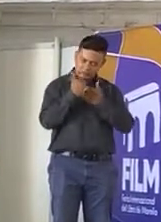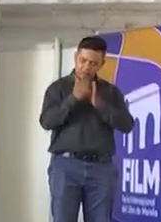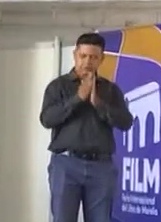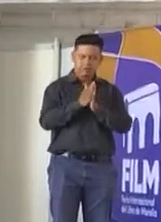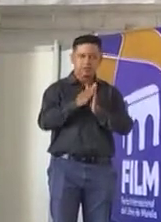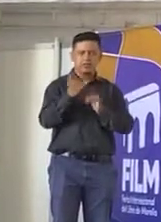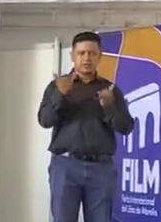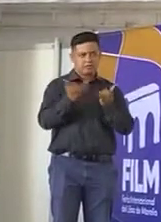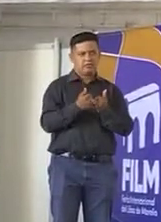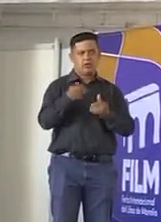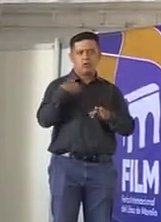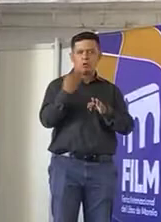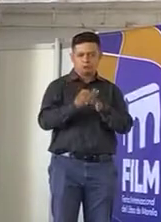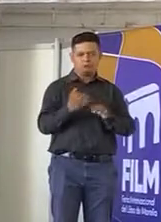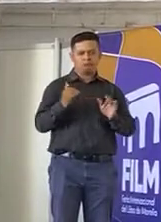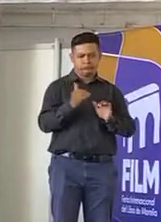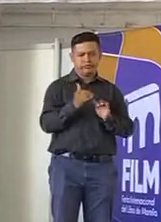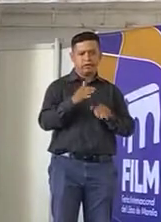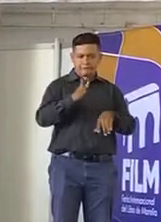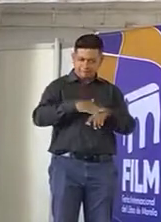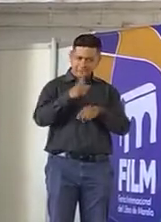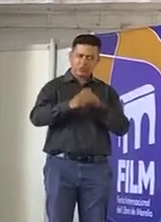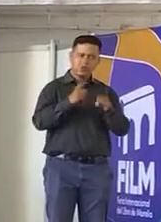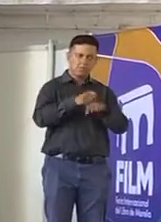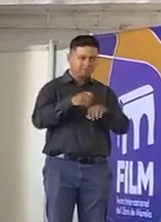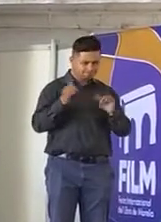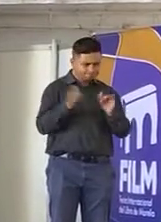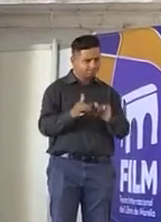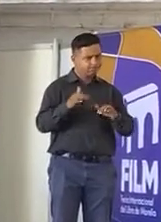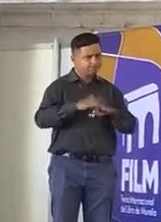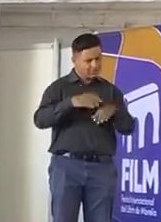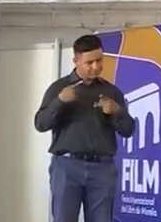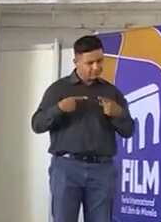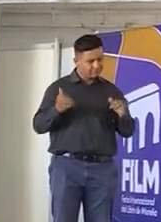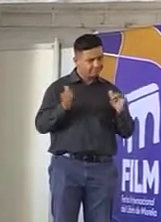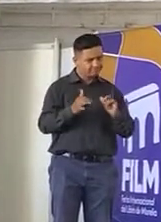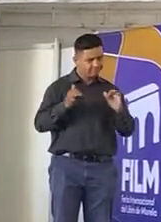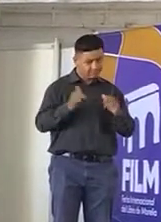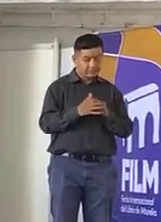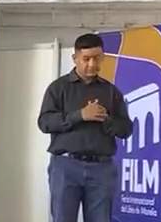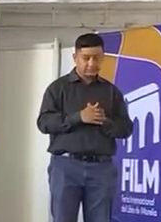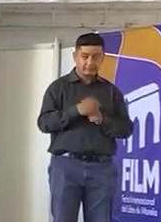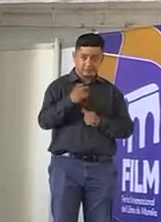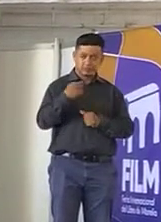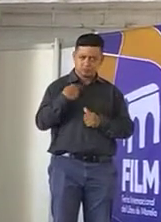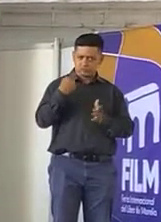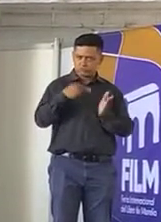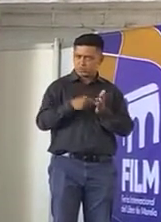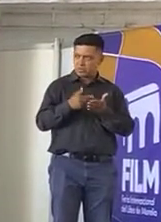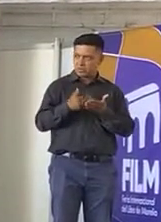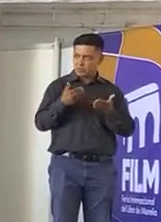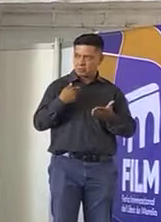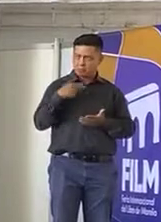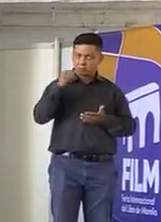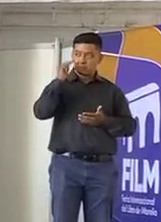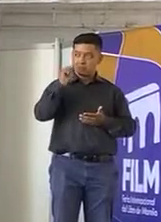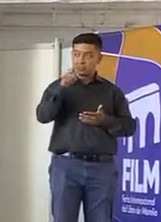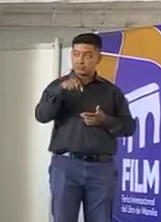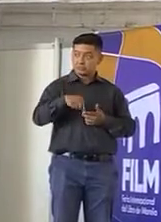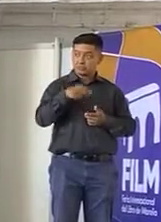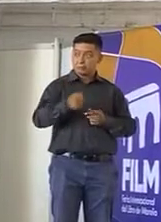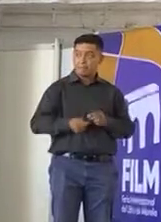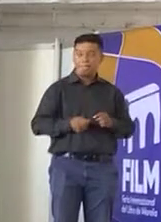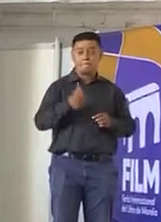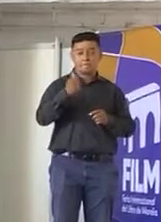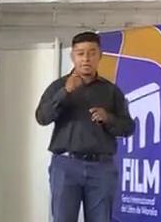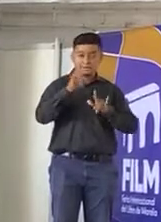que año con año cada vez sea más relevante. Pero yo resalto que en esta primera edición de la Feria Internacional